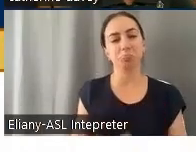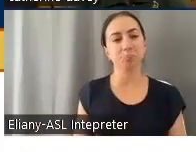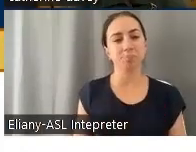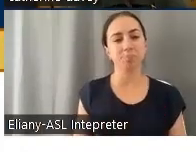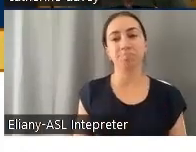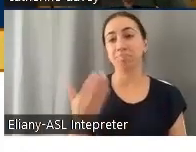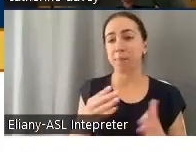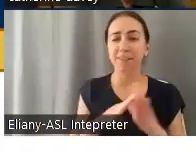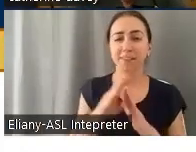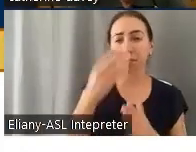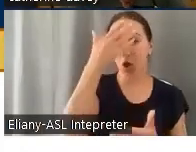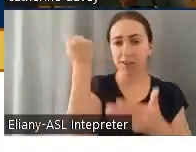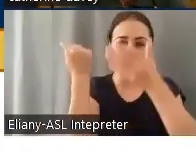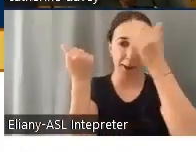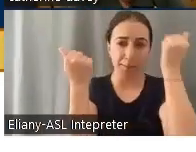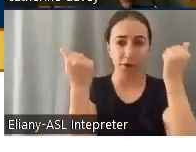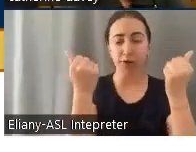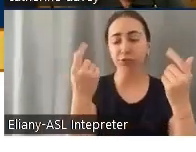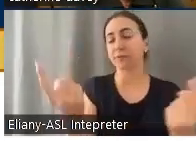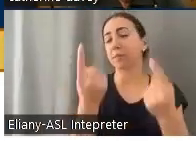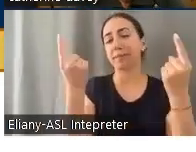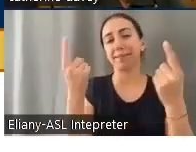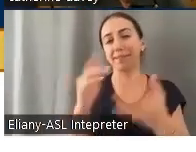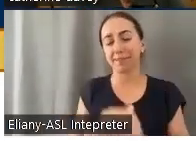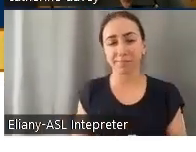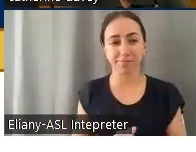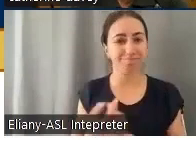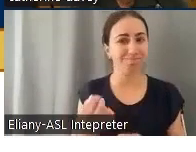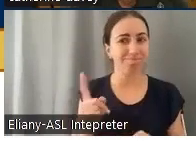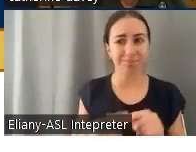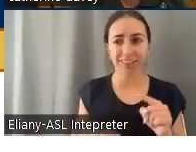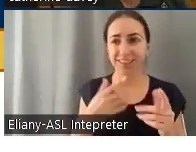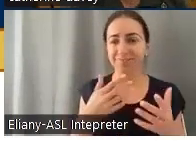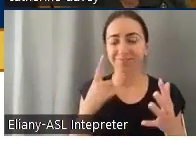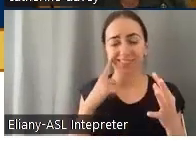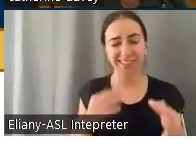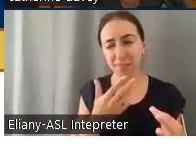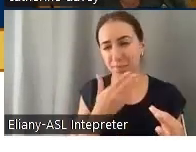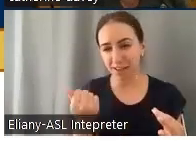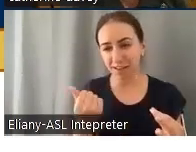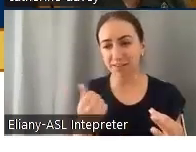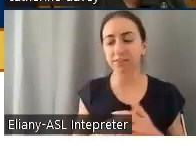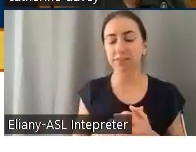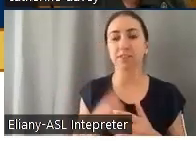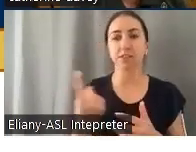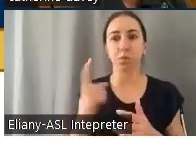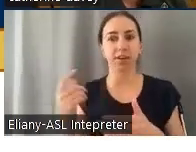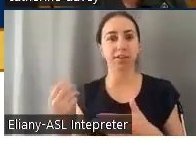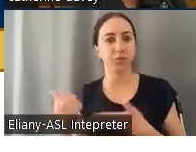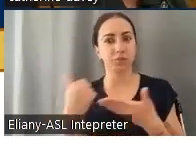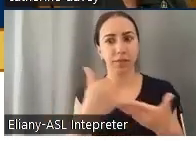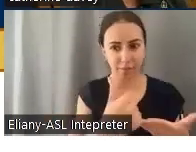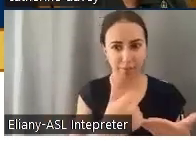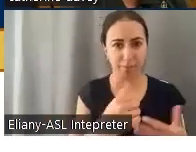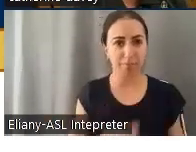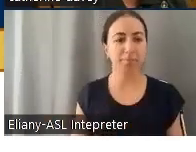tradicional. Digamos, el abuelo tal vez tiene Alzheimer o algún tipo de demencia, tal vez ya no está tomando las mejores decisiones